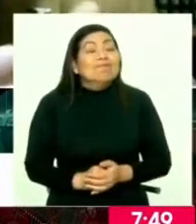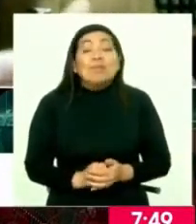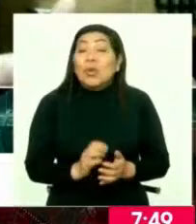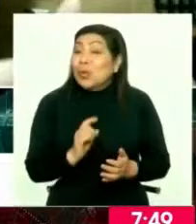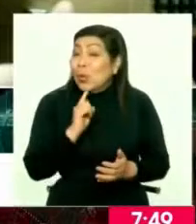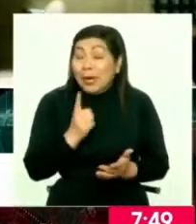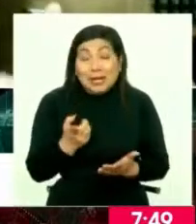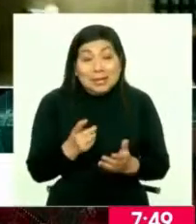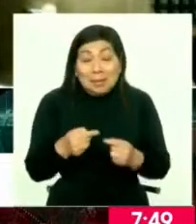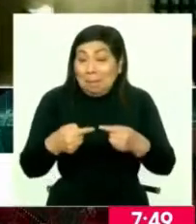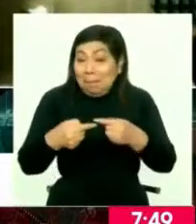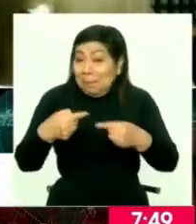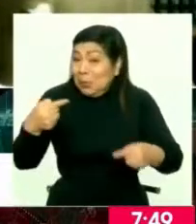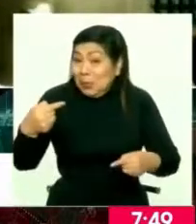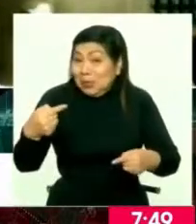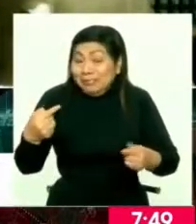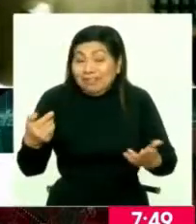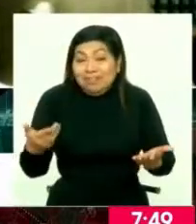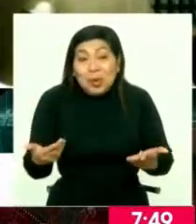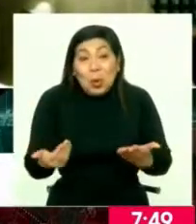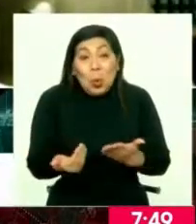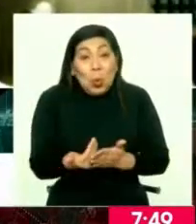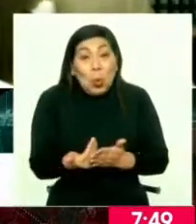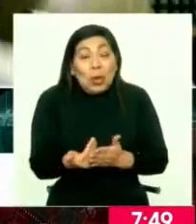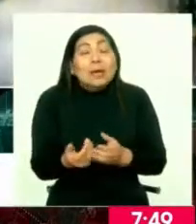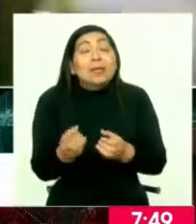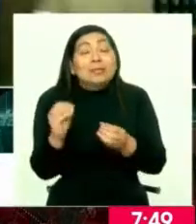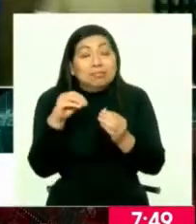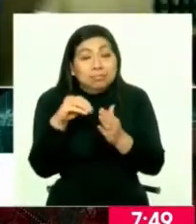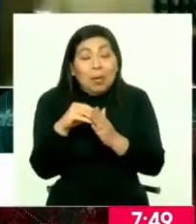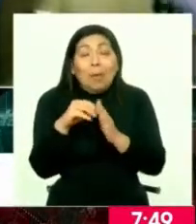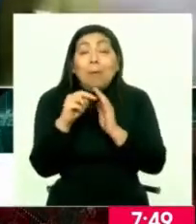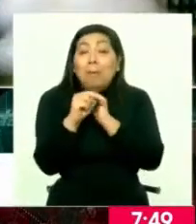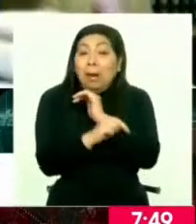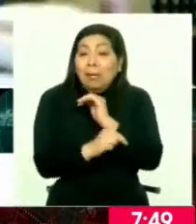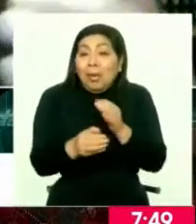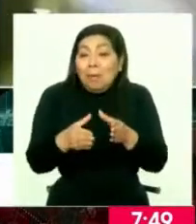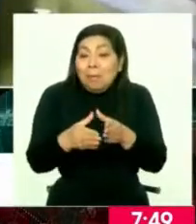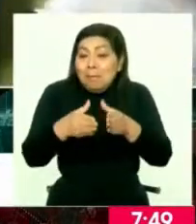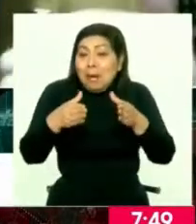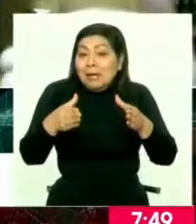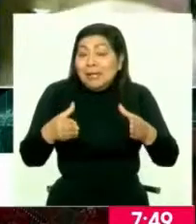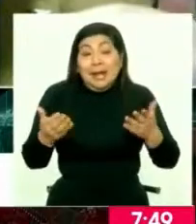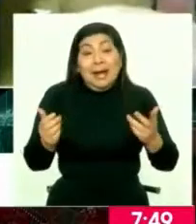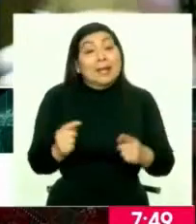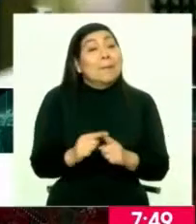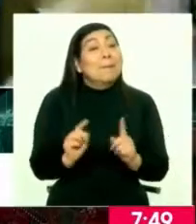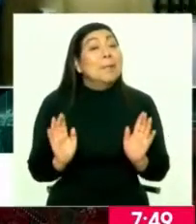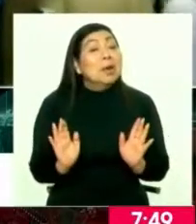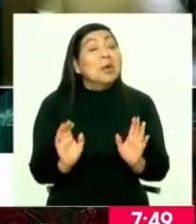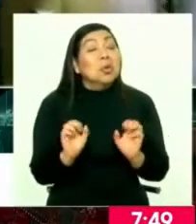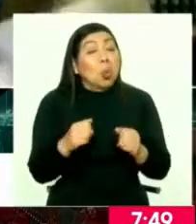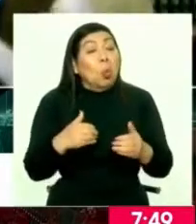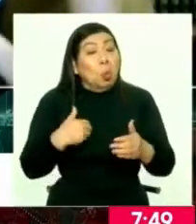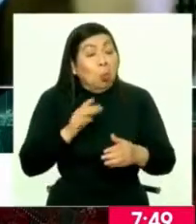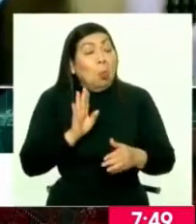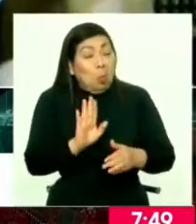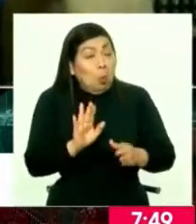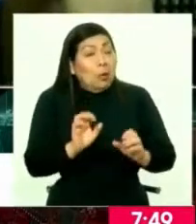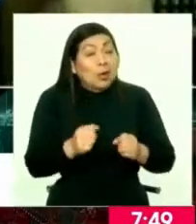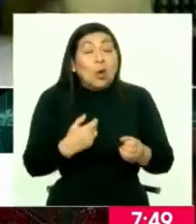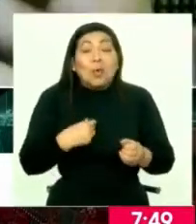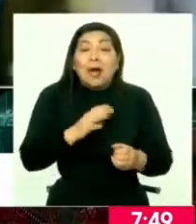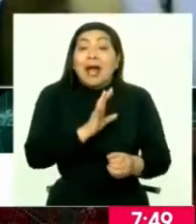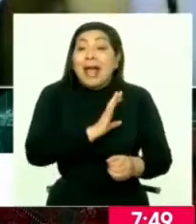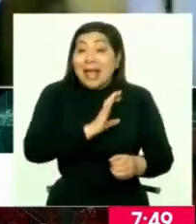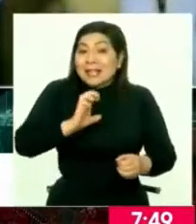no es que se rompe el vínculo porque van a seguir siendo parte de la Mancomunidad de Naciones, que es un club más grande, si quieres. Pero tú puedes seguir siendo, como